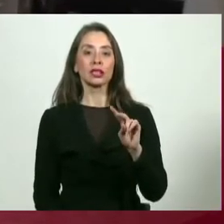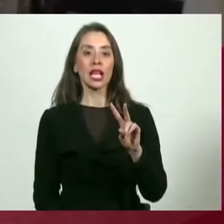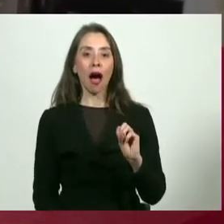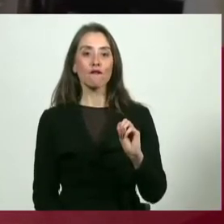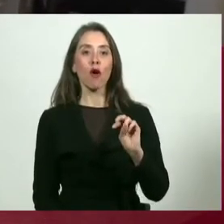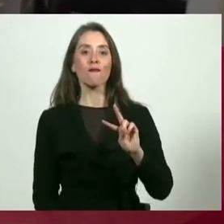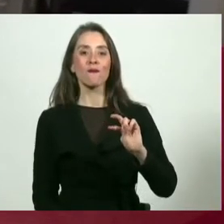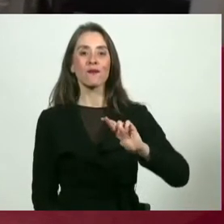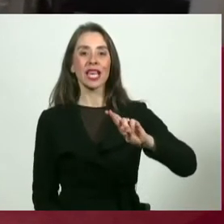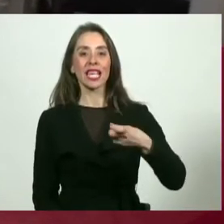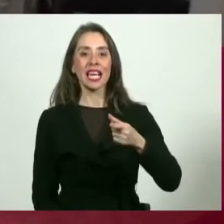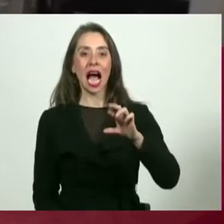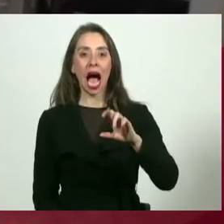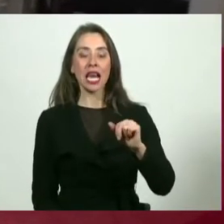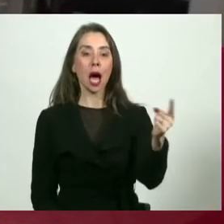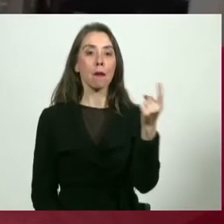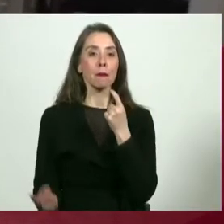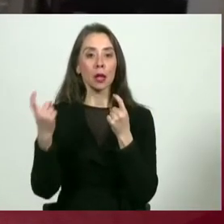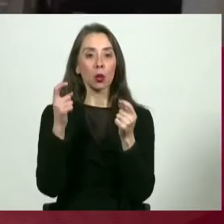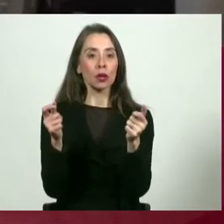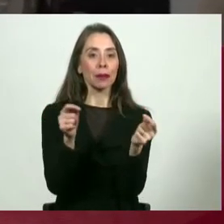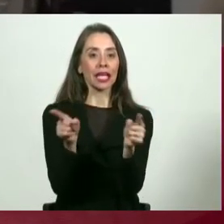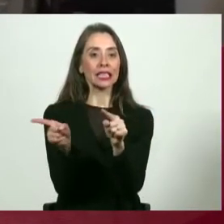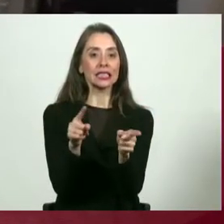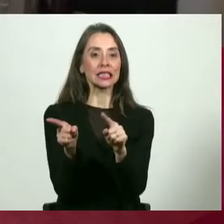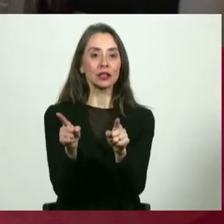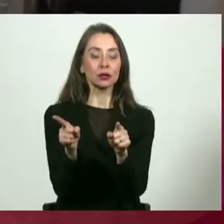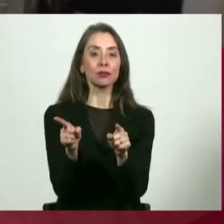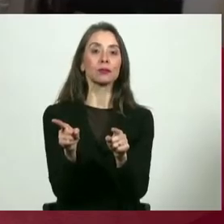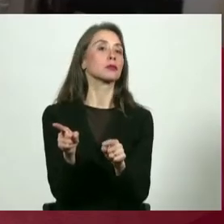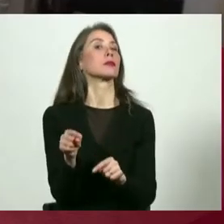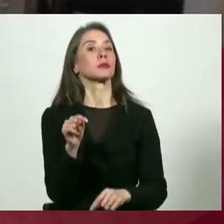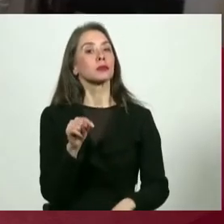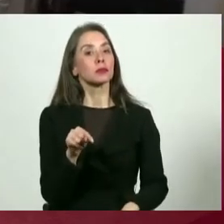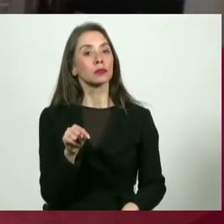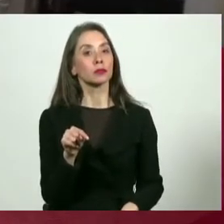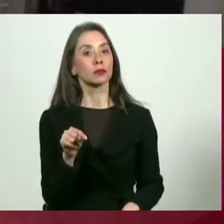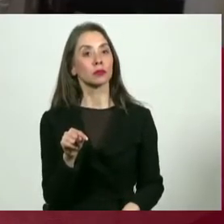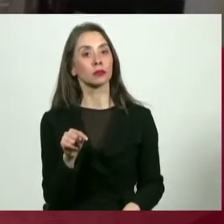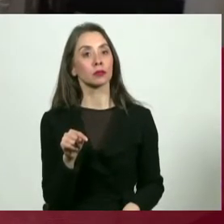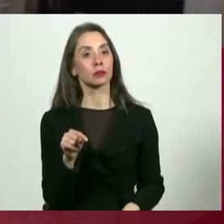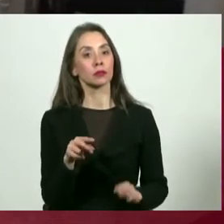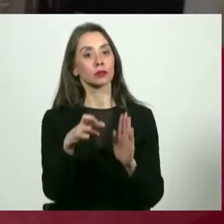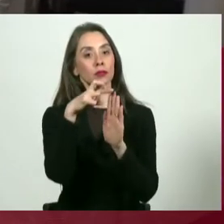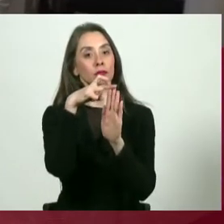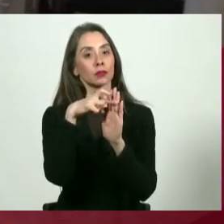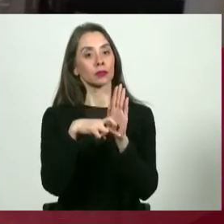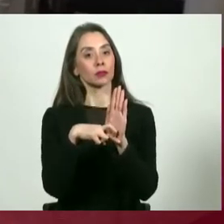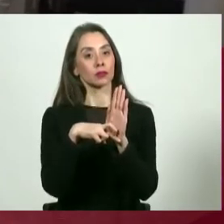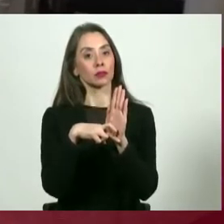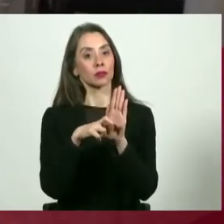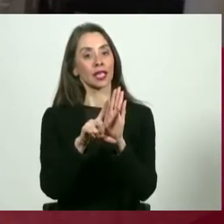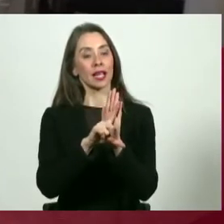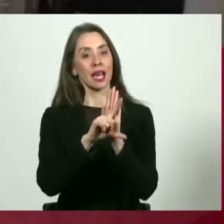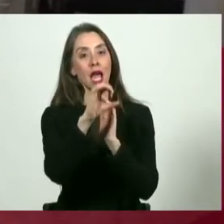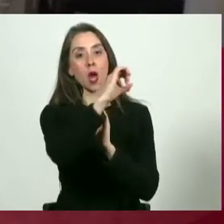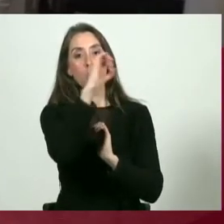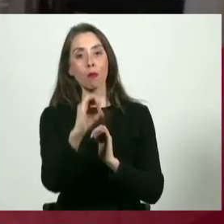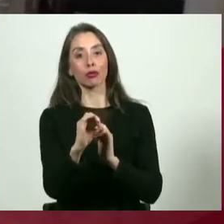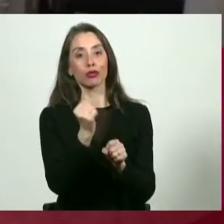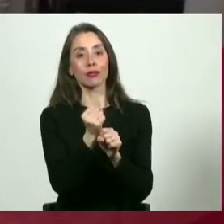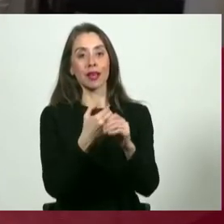tema de la inclusión educacional, que es fundamental. Don Cristian, varias